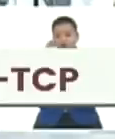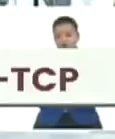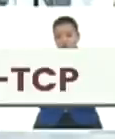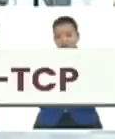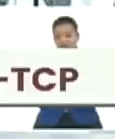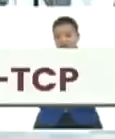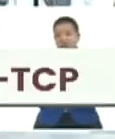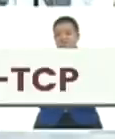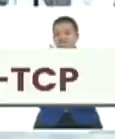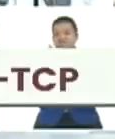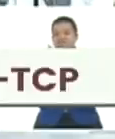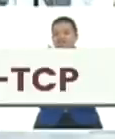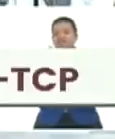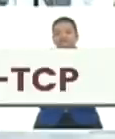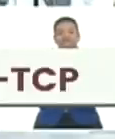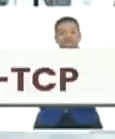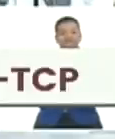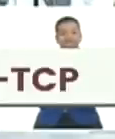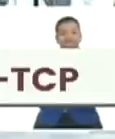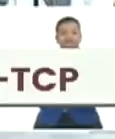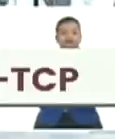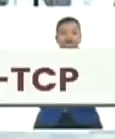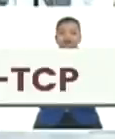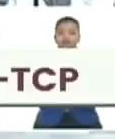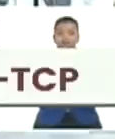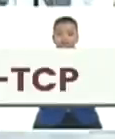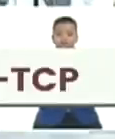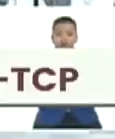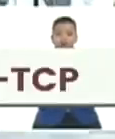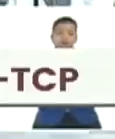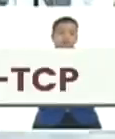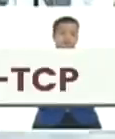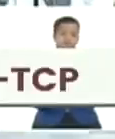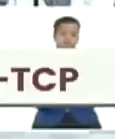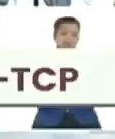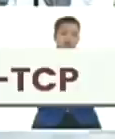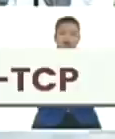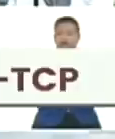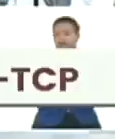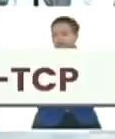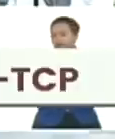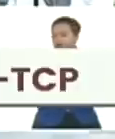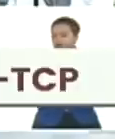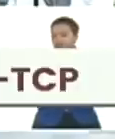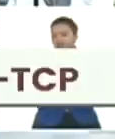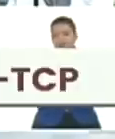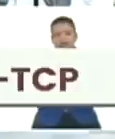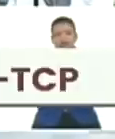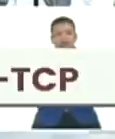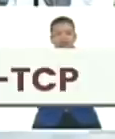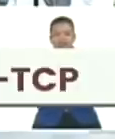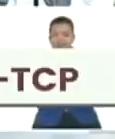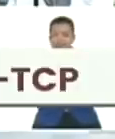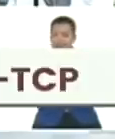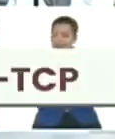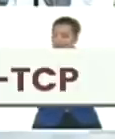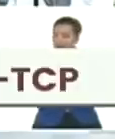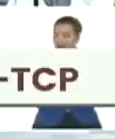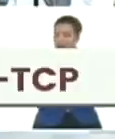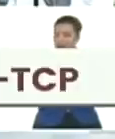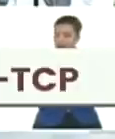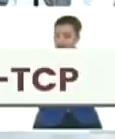impactará negativamente nuestras relaciones bilaterales con los aliados en la región que han mantenido buenas relaciones tanto con